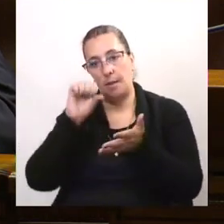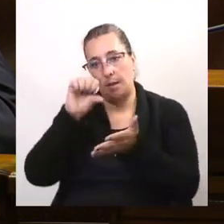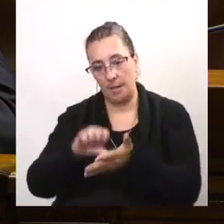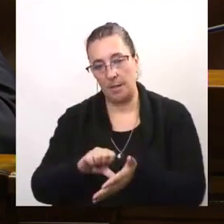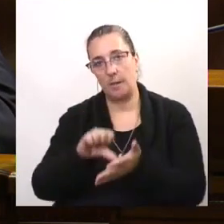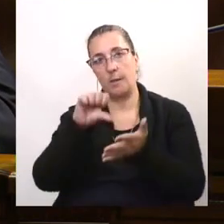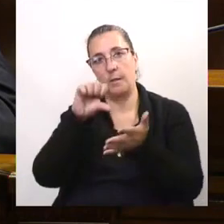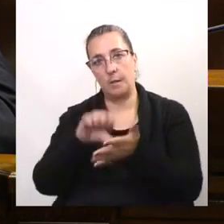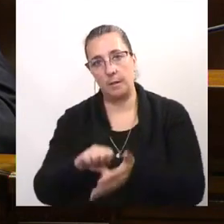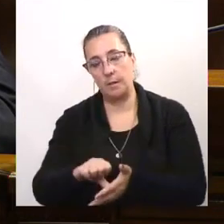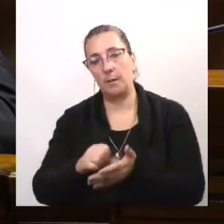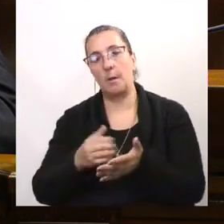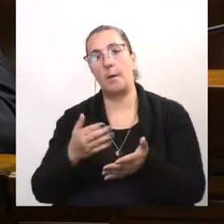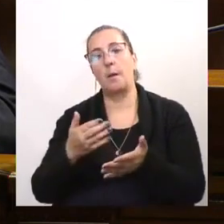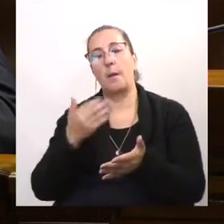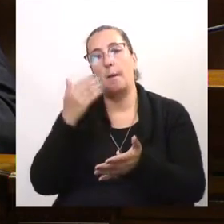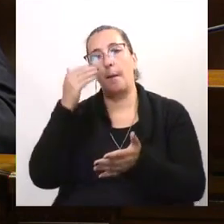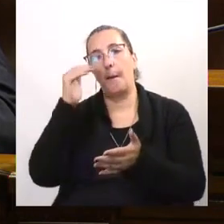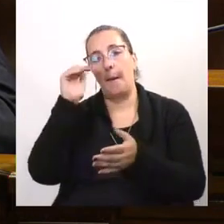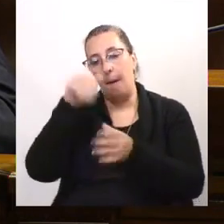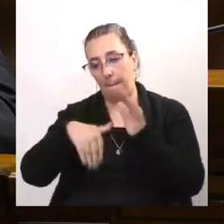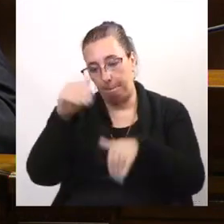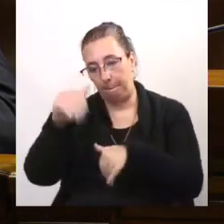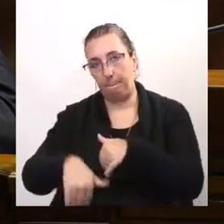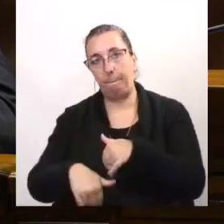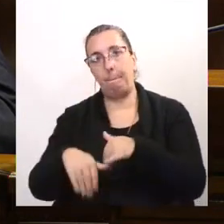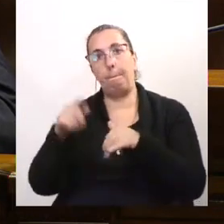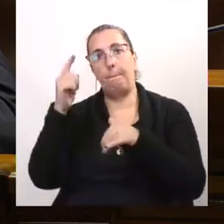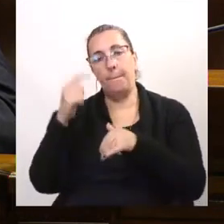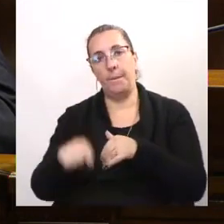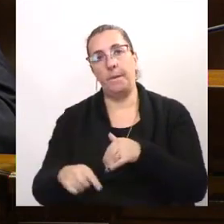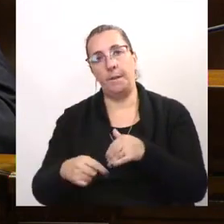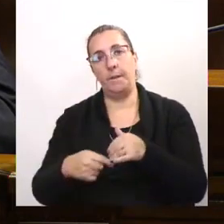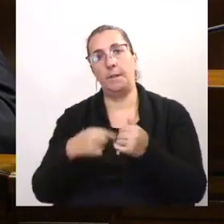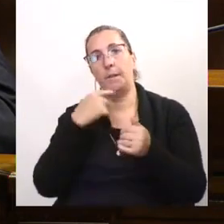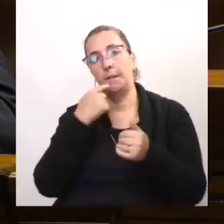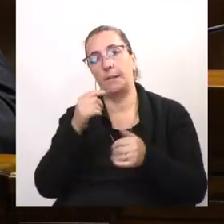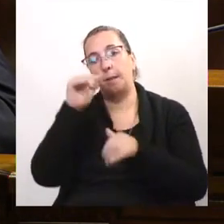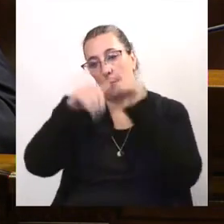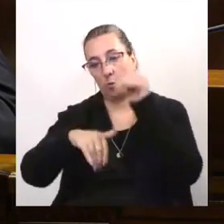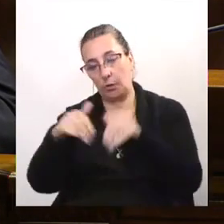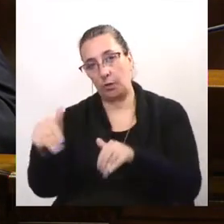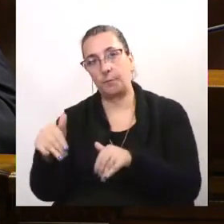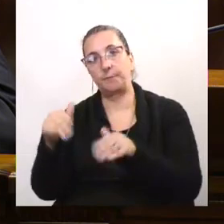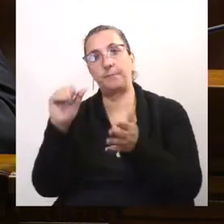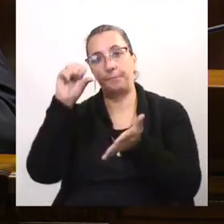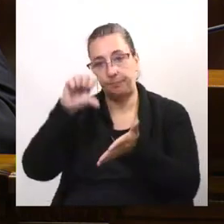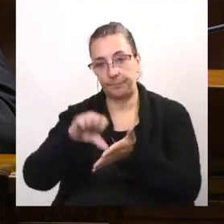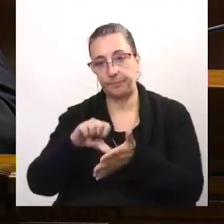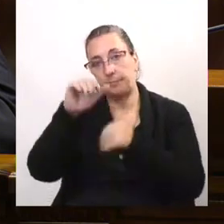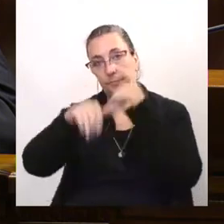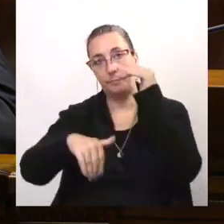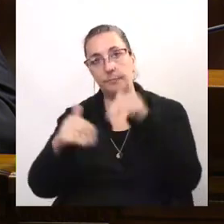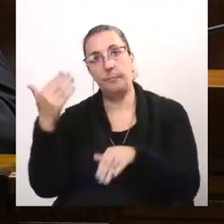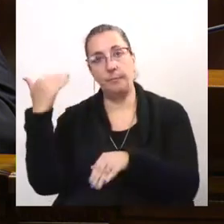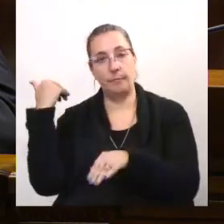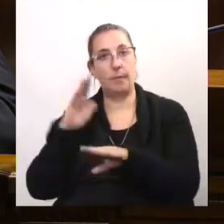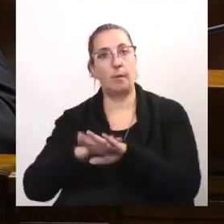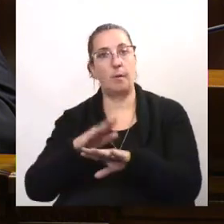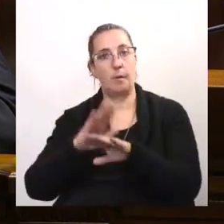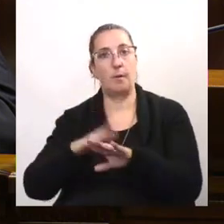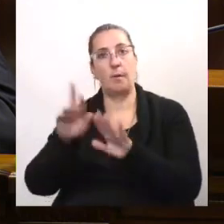manifiesta con el cuerpo electoral y bajar a tierra esas manifestaciones votando, y la nación votó en su momento un